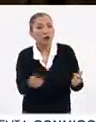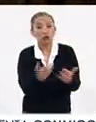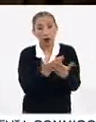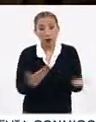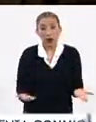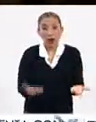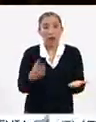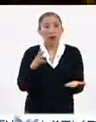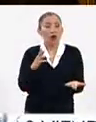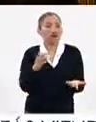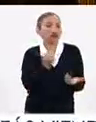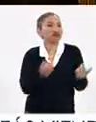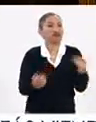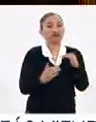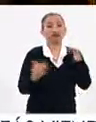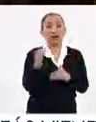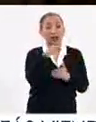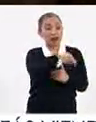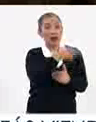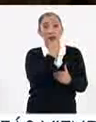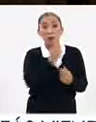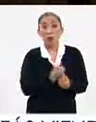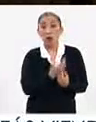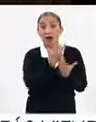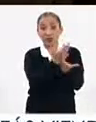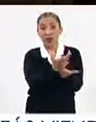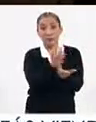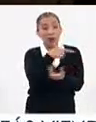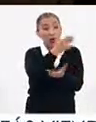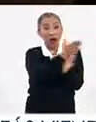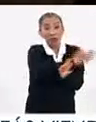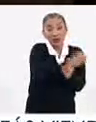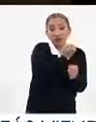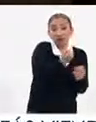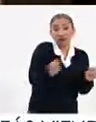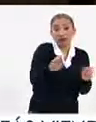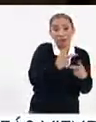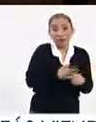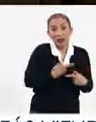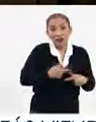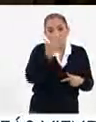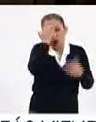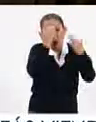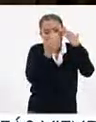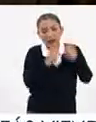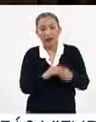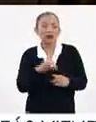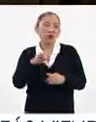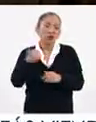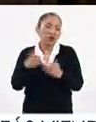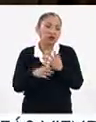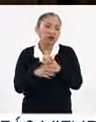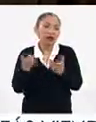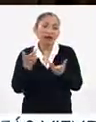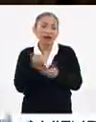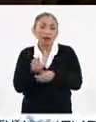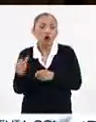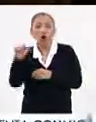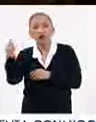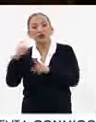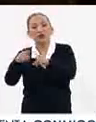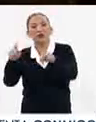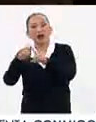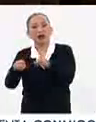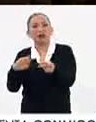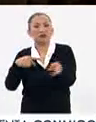¿no? Un rockstar. Y eran poetas. Luego eso pasó y ocurrieron otras cosas y los famosos eran de otro,